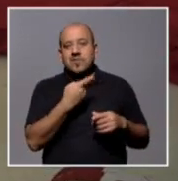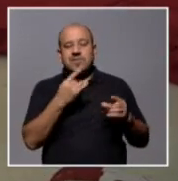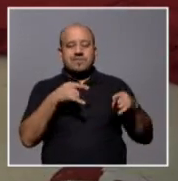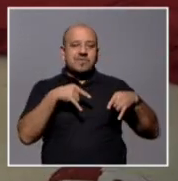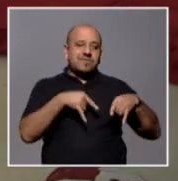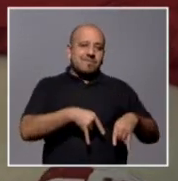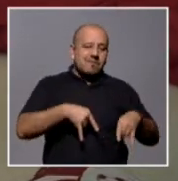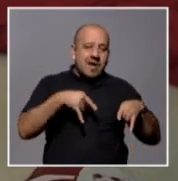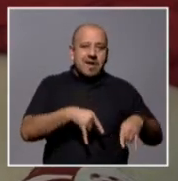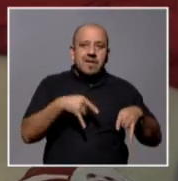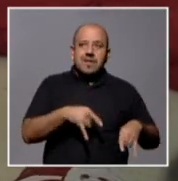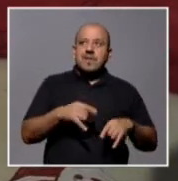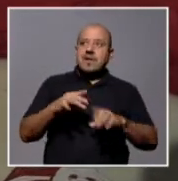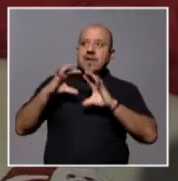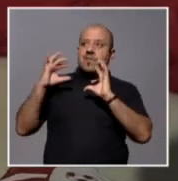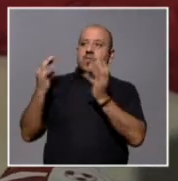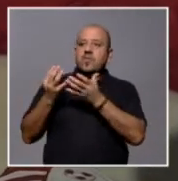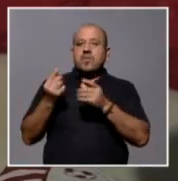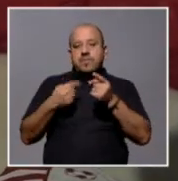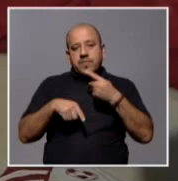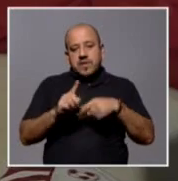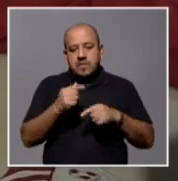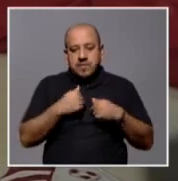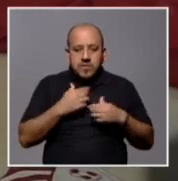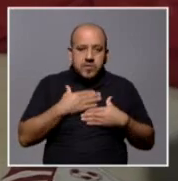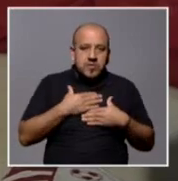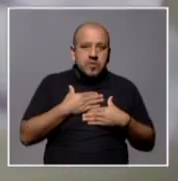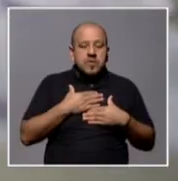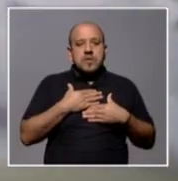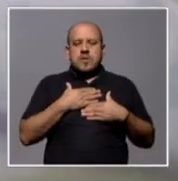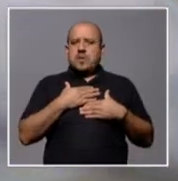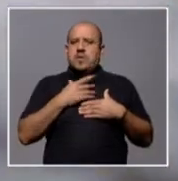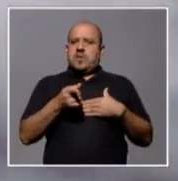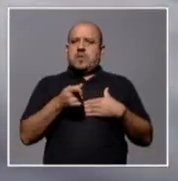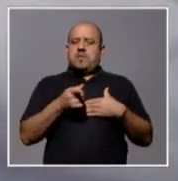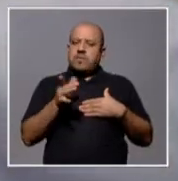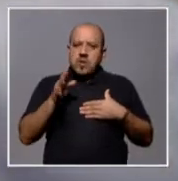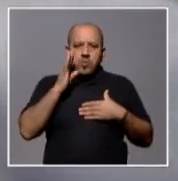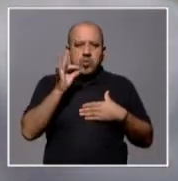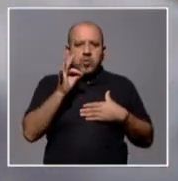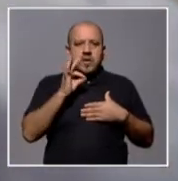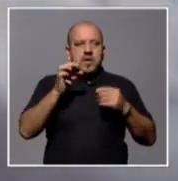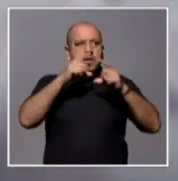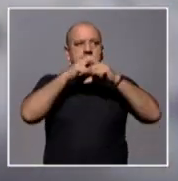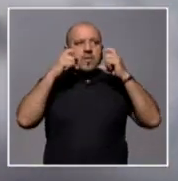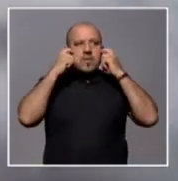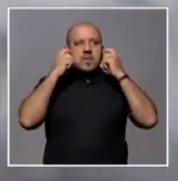humanidad, ¿no? Pero nosotros lo vimos como decir, bueno, fue una salida el tema del